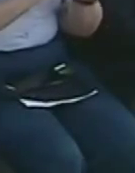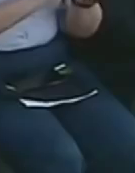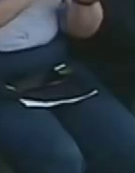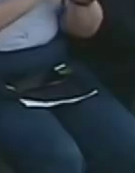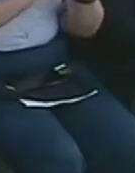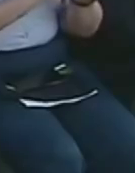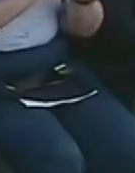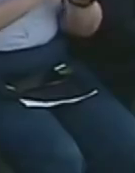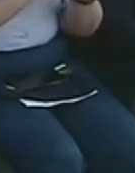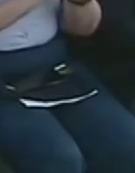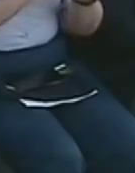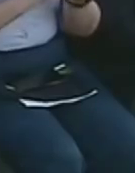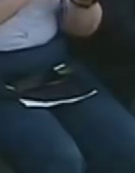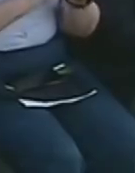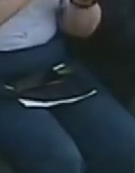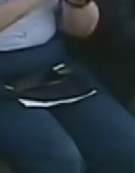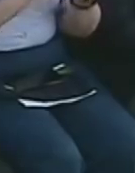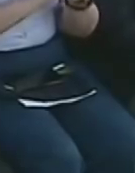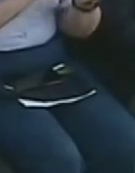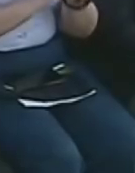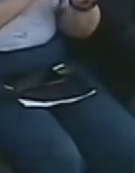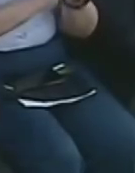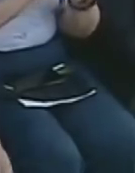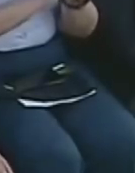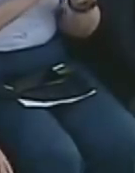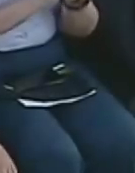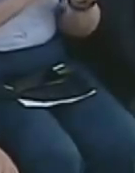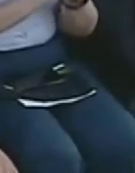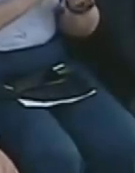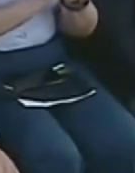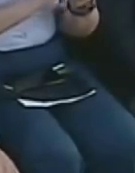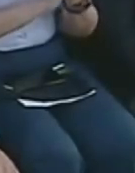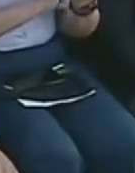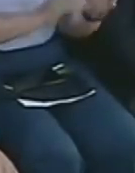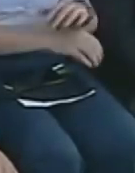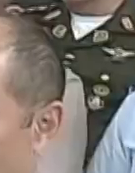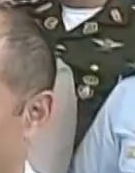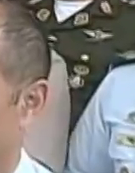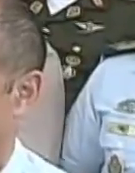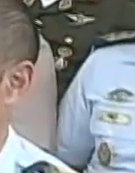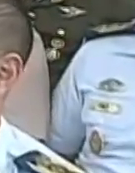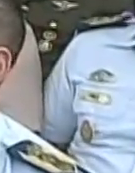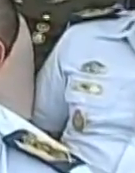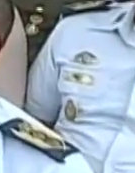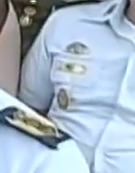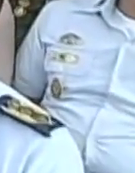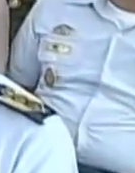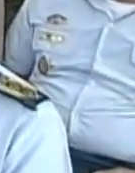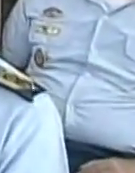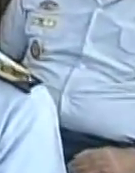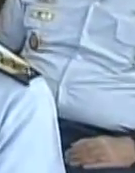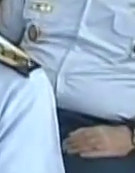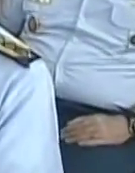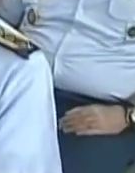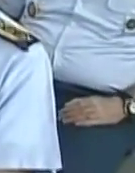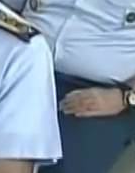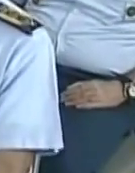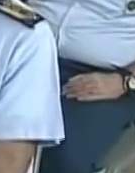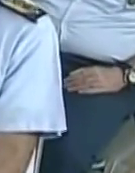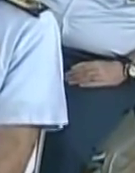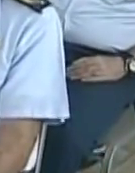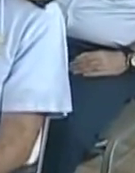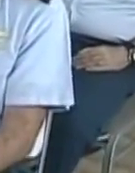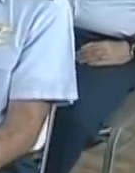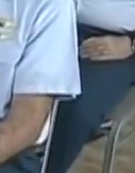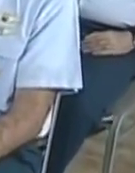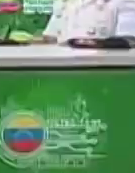de la Corporación Socialista de las Telecomunicaciones y Servicios Postales. Y pido que trabajen unidos,